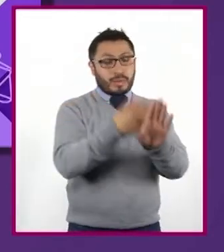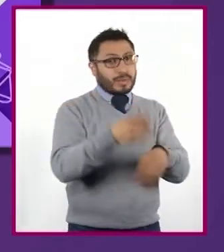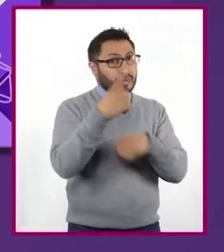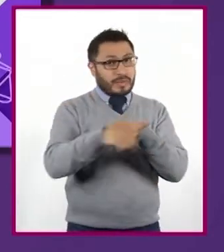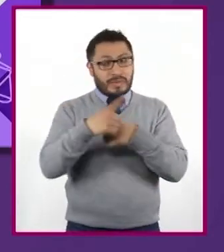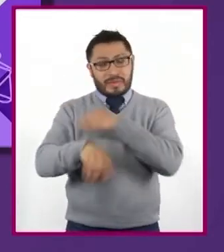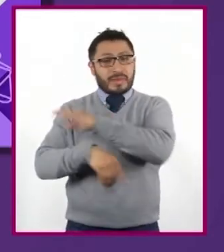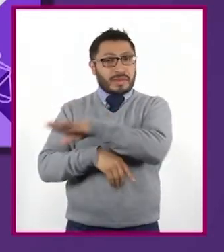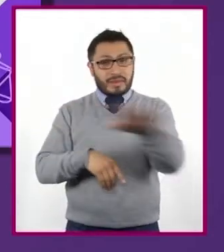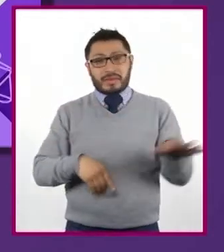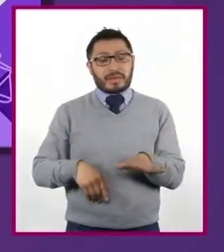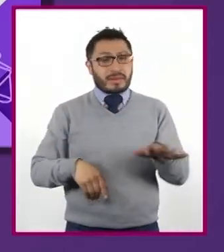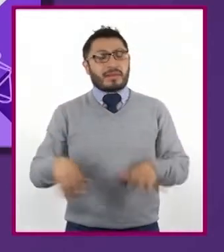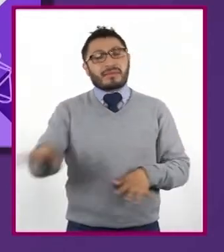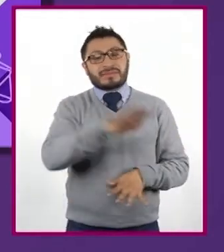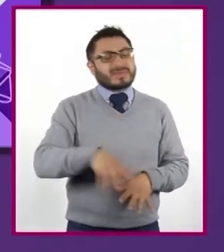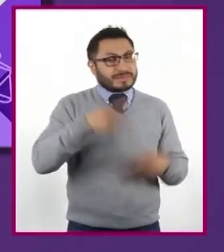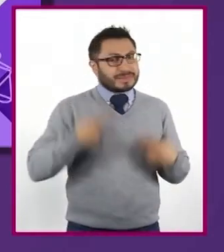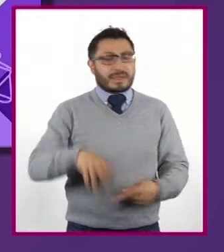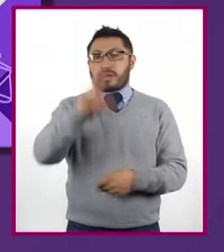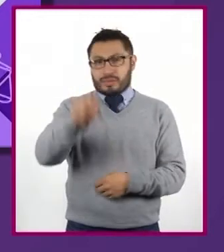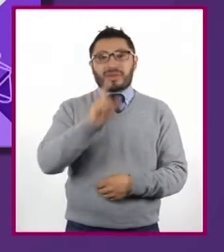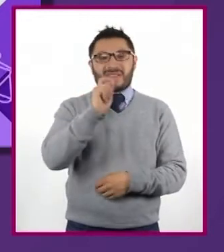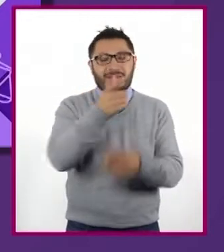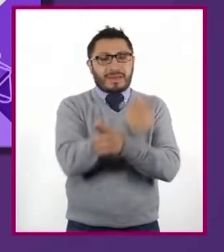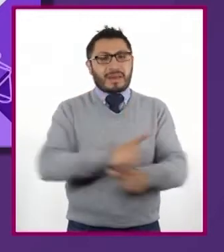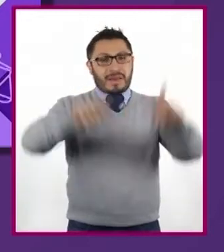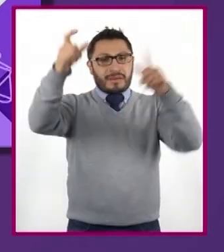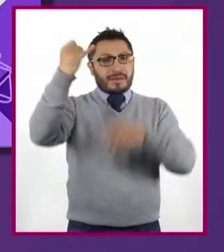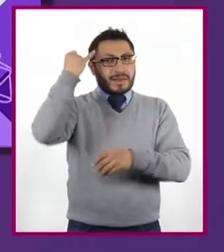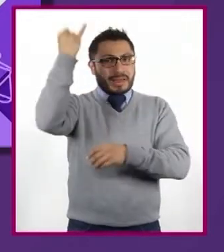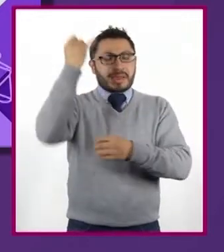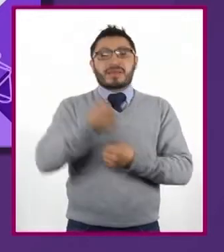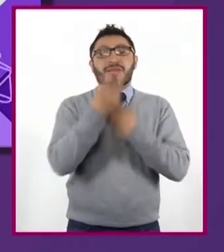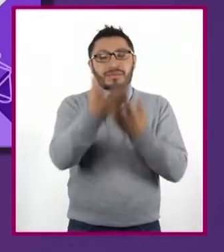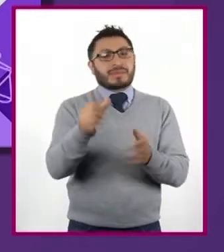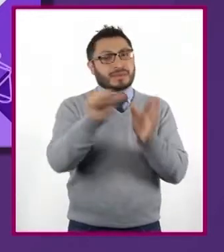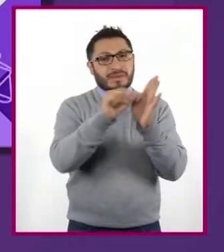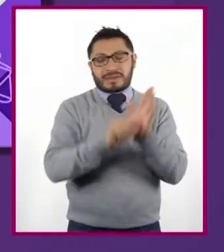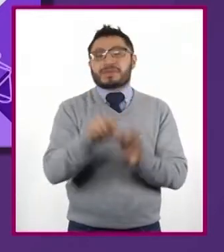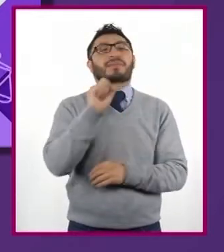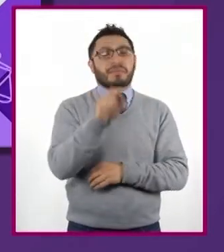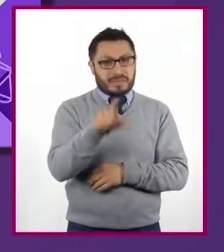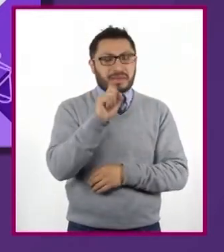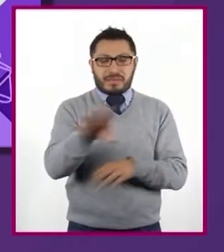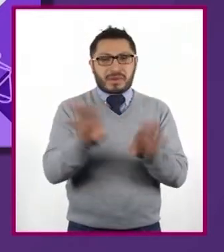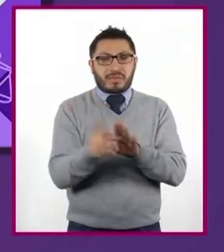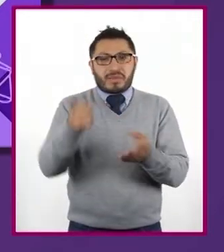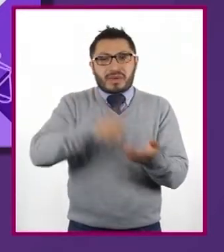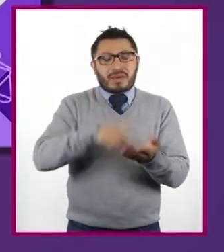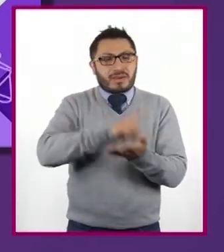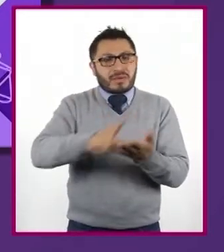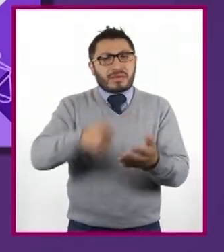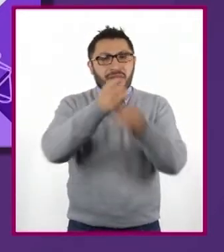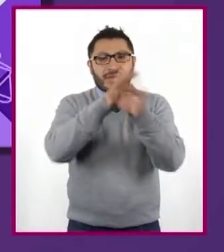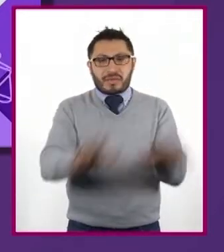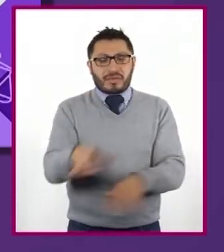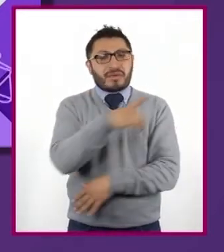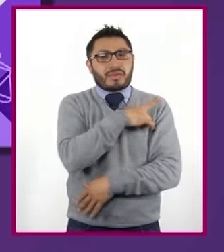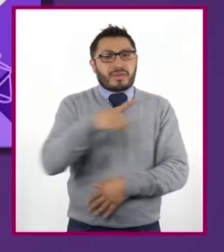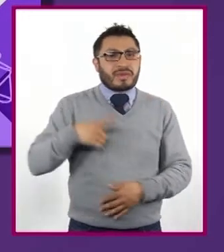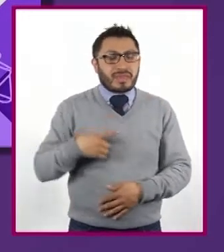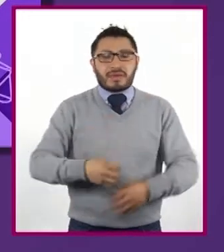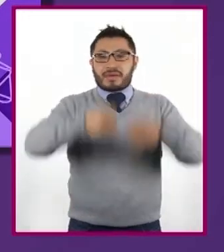sea, la libertad de expresar ideas. Este artículo también menciona que el derecho a la información debe de